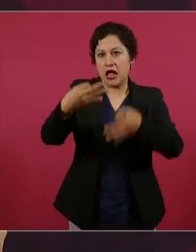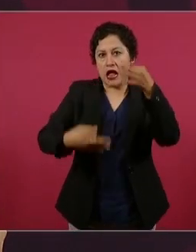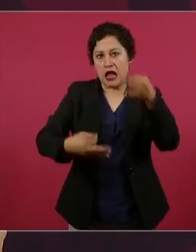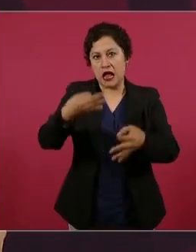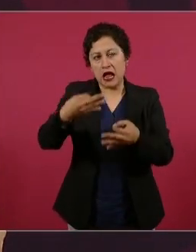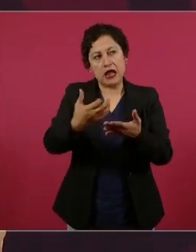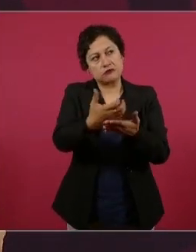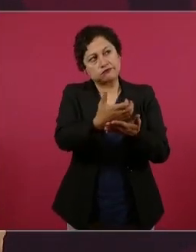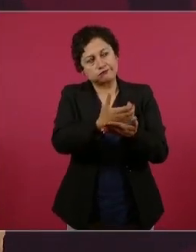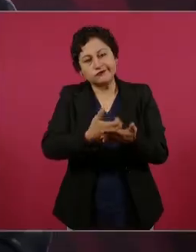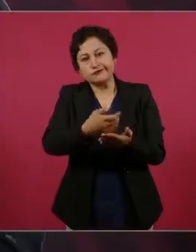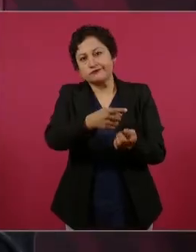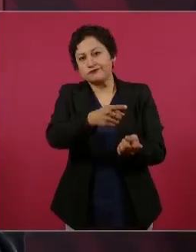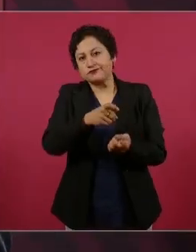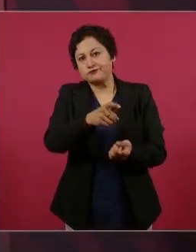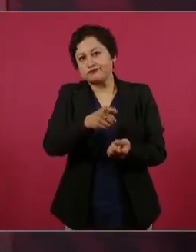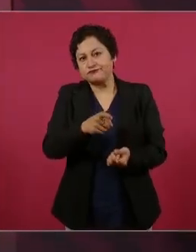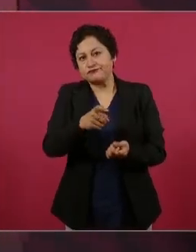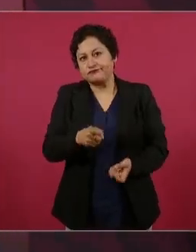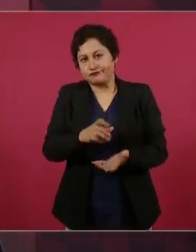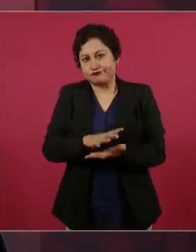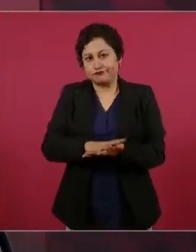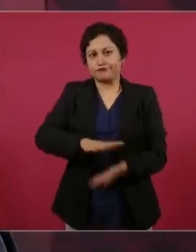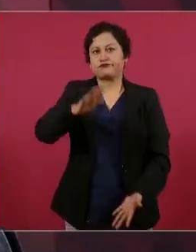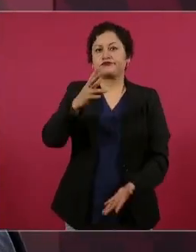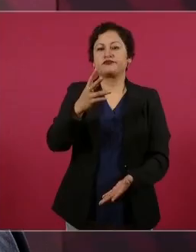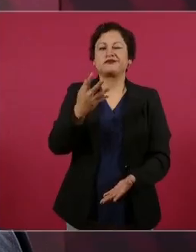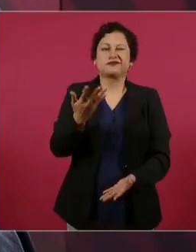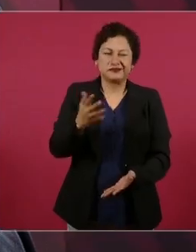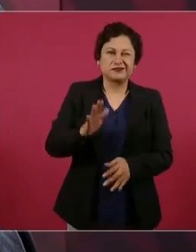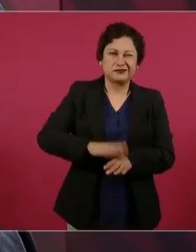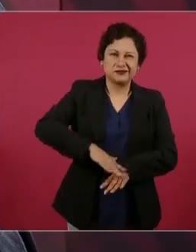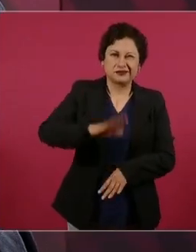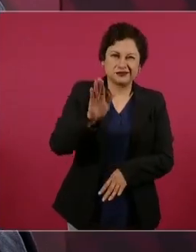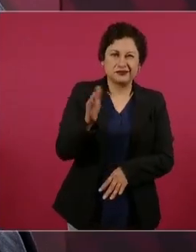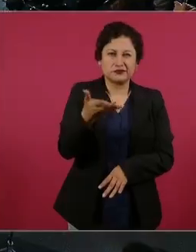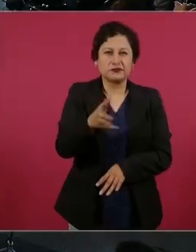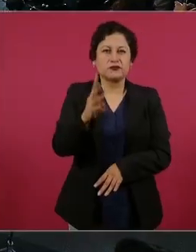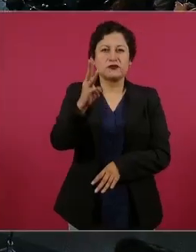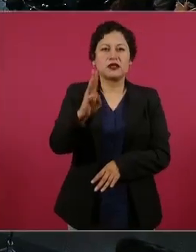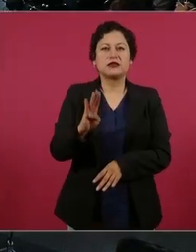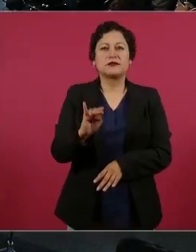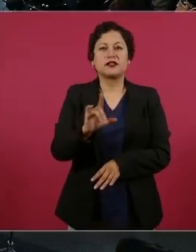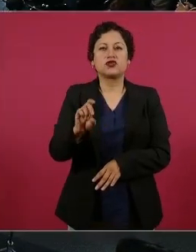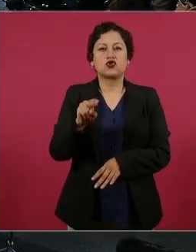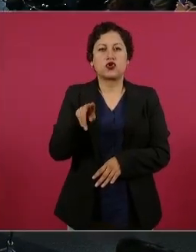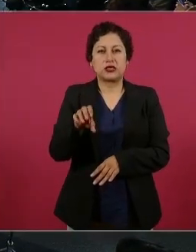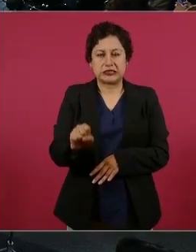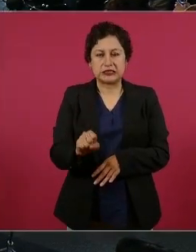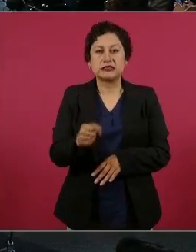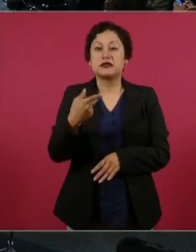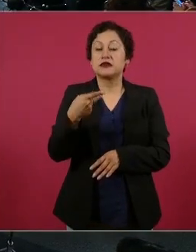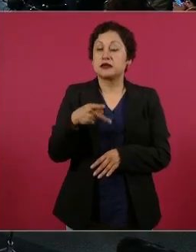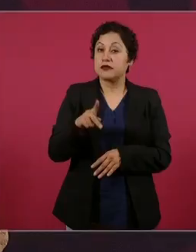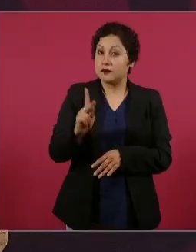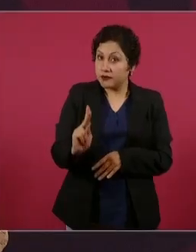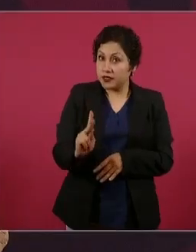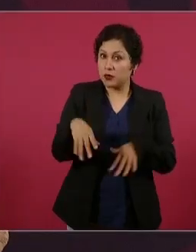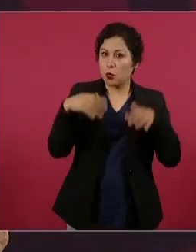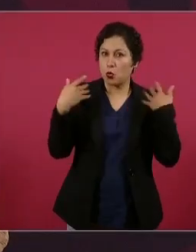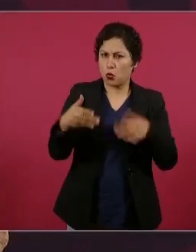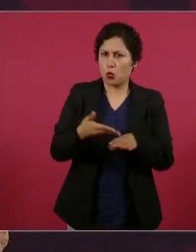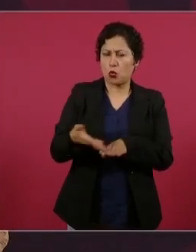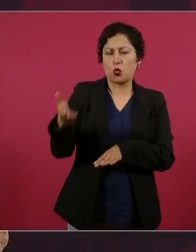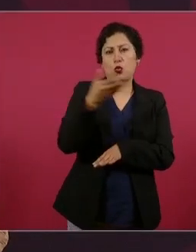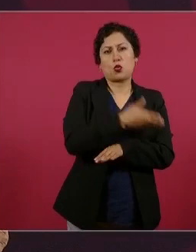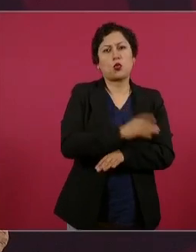Hemos cobrado más, como 3 billones, pero en el sexenio anterior